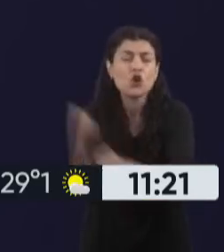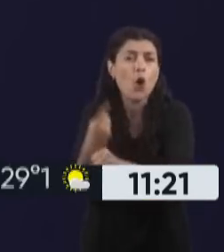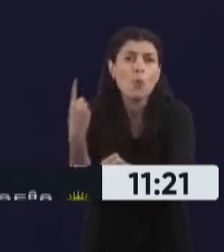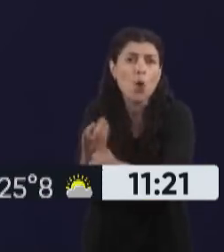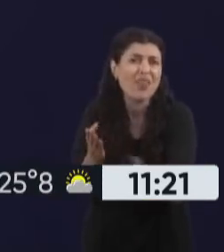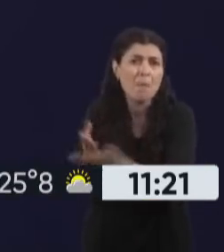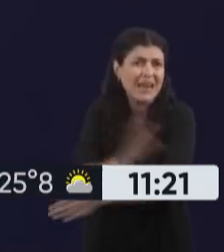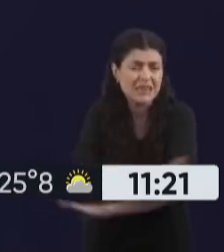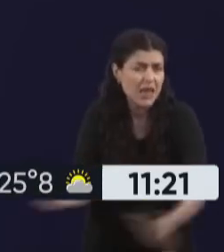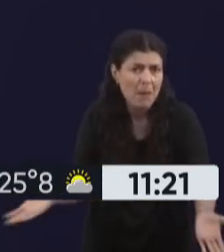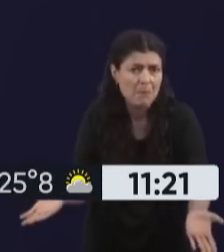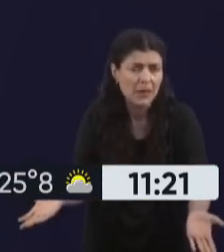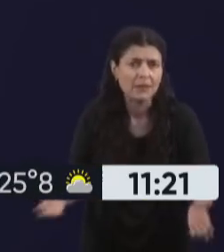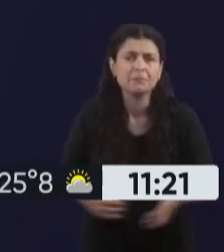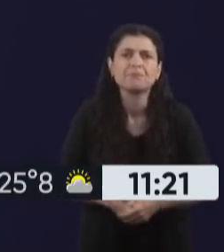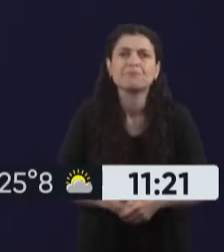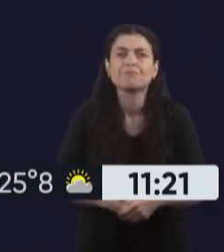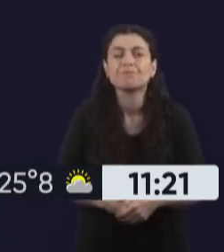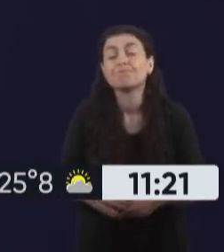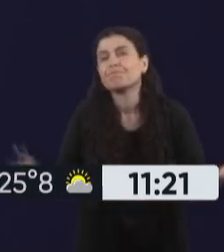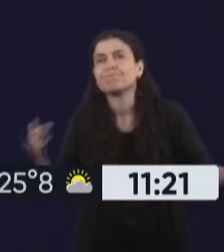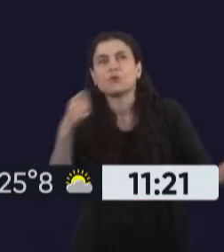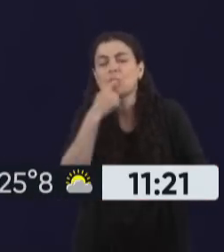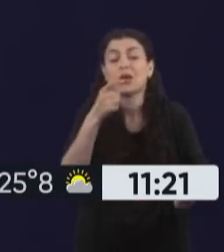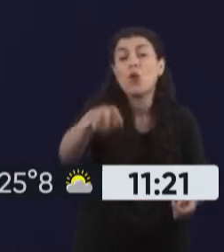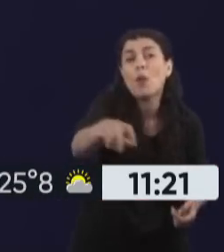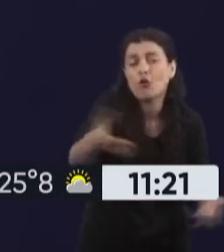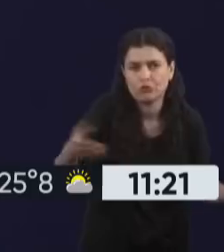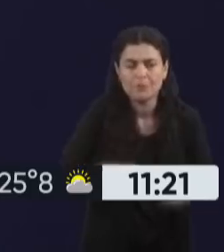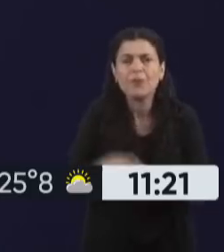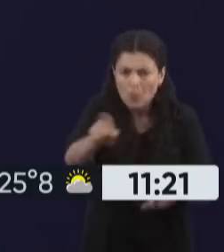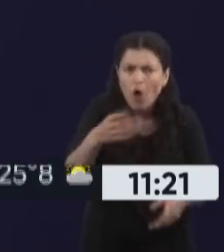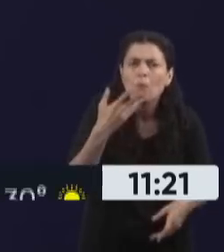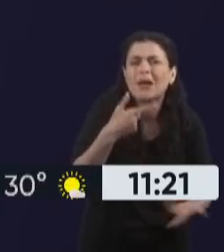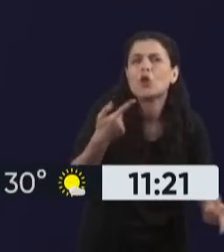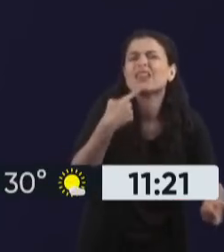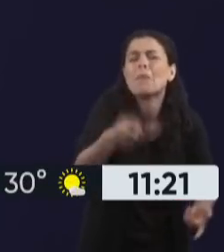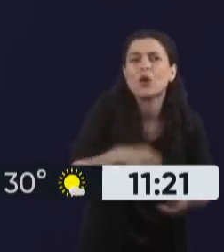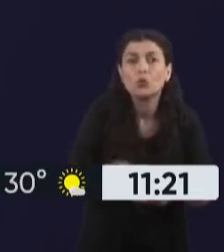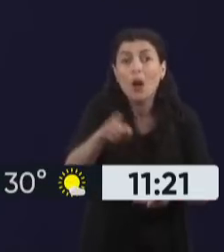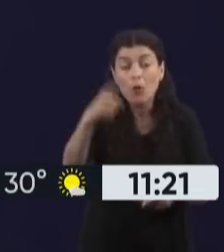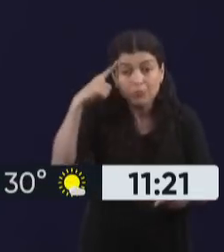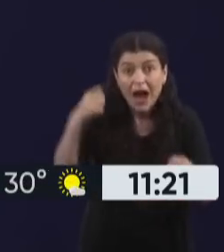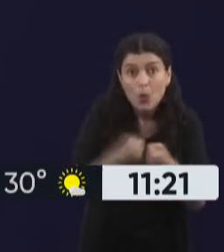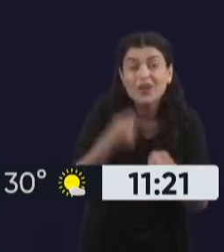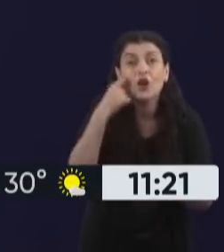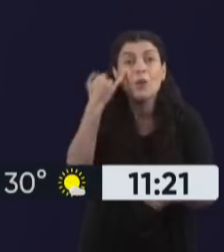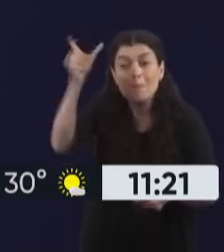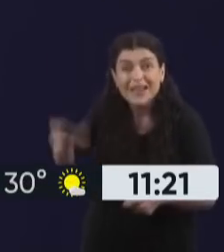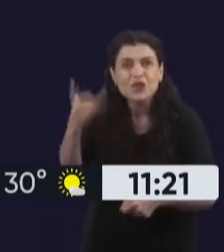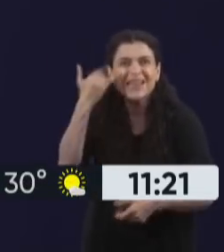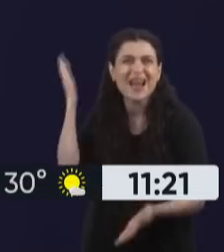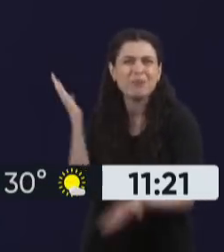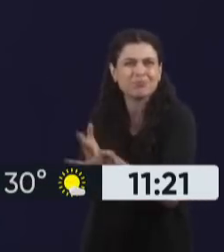sé, ¿a vos te gustaría estarías de acuerdo como ciudadano en que una persona condenada por corrupción maneje